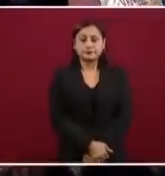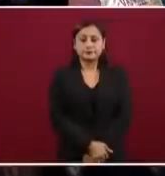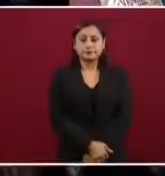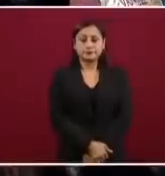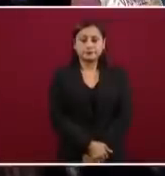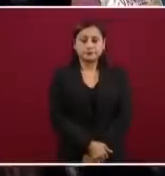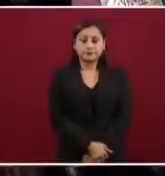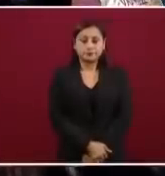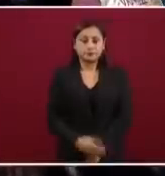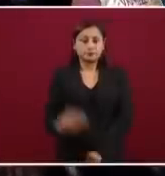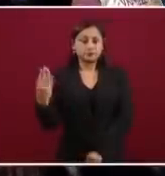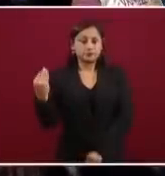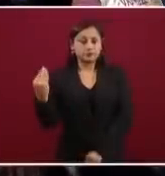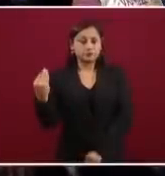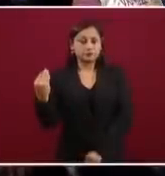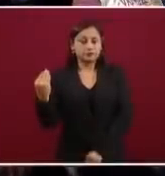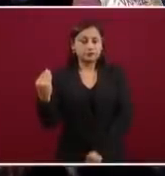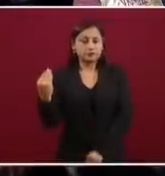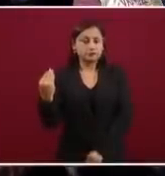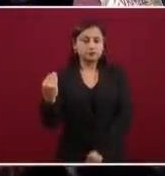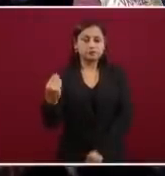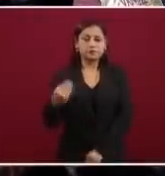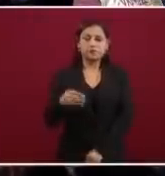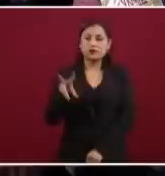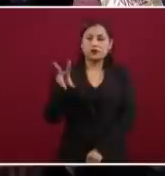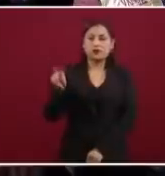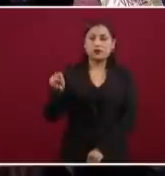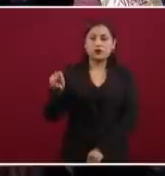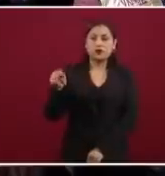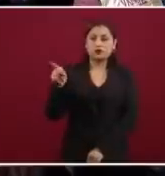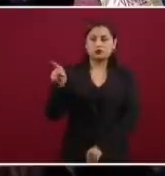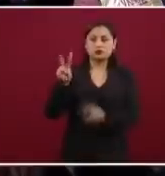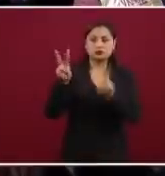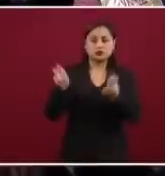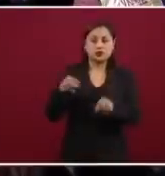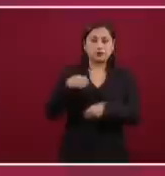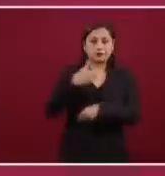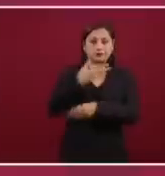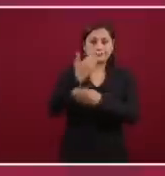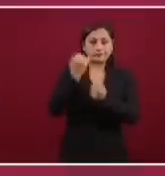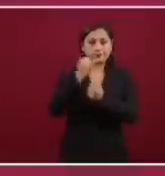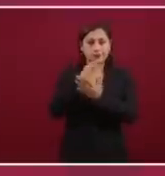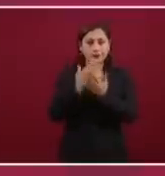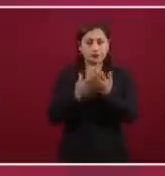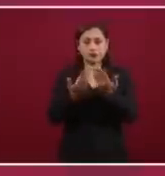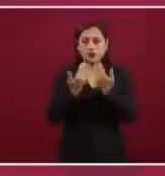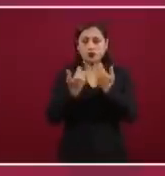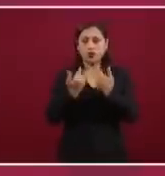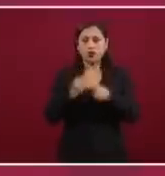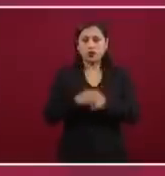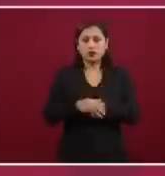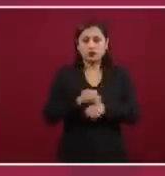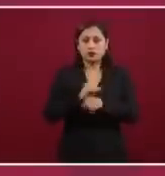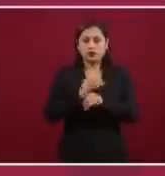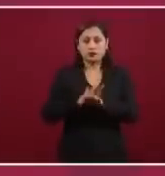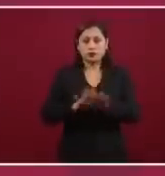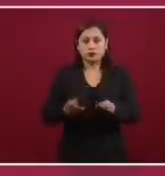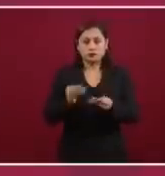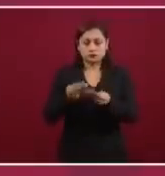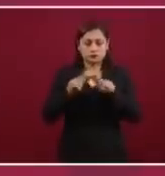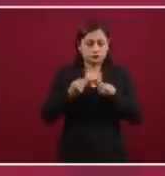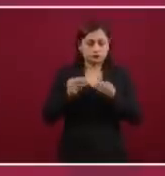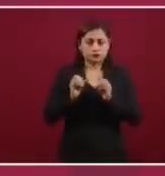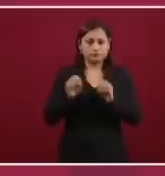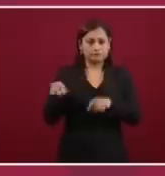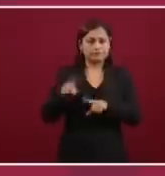¿Fue detenido y liberado? No, no tengo información sobre eso. No me dieron información sobre eso.